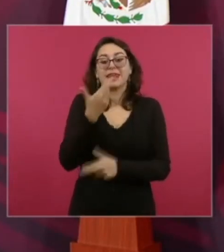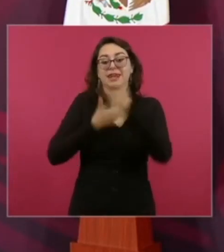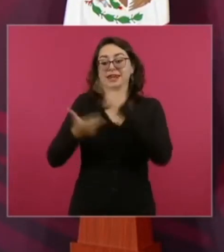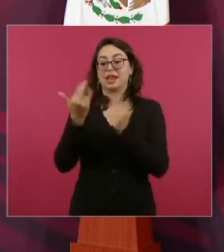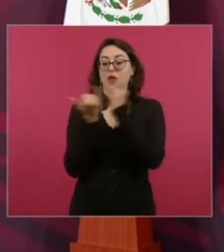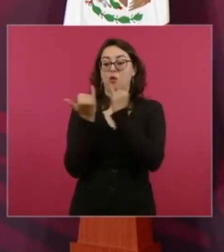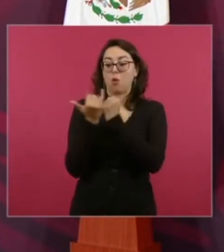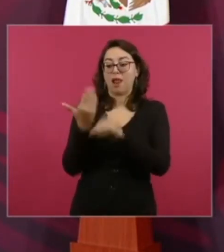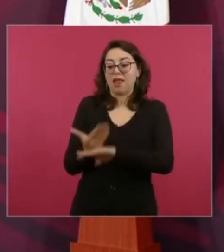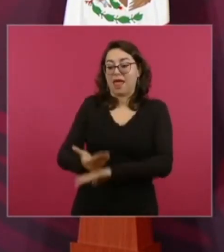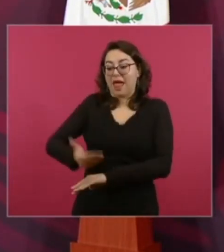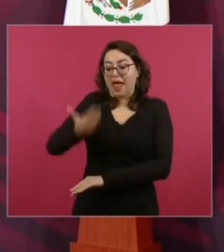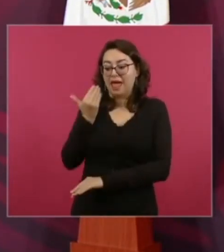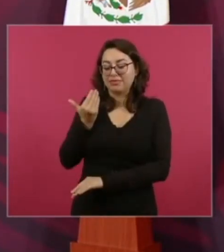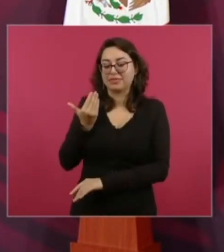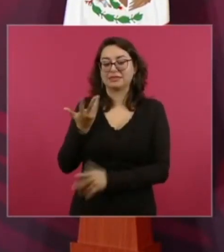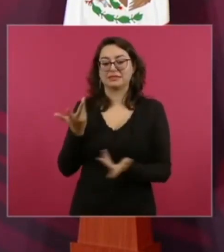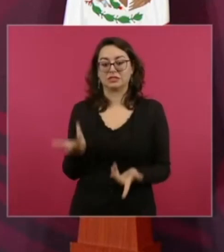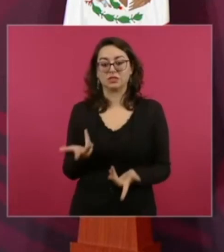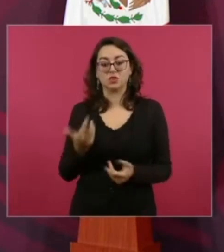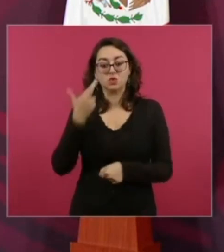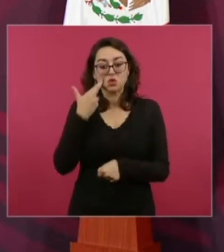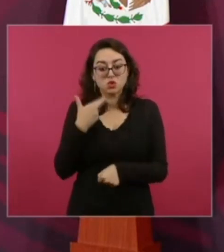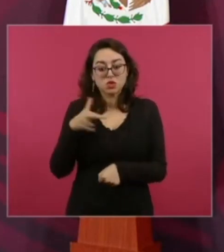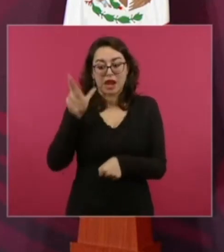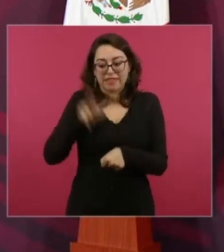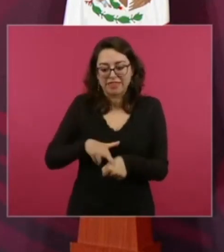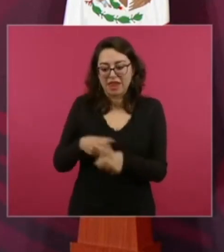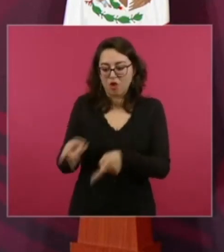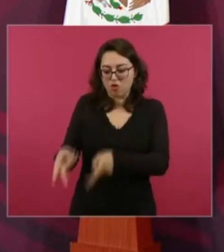nada más que eso está por verse.